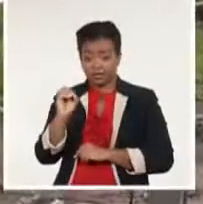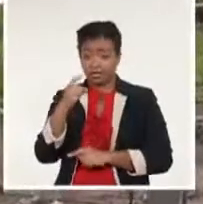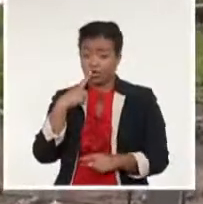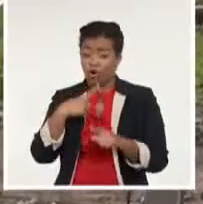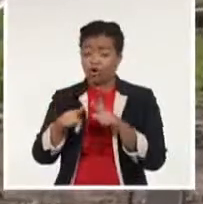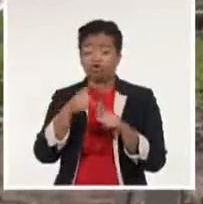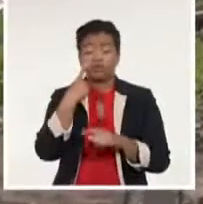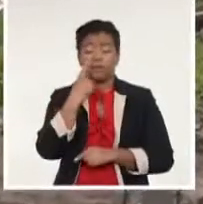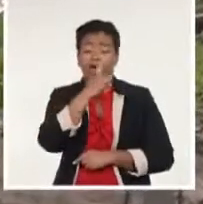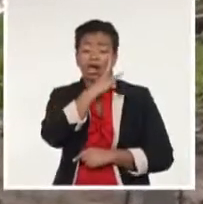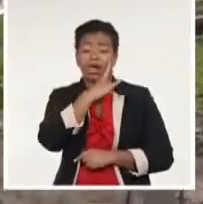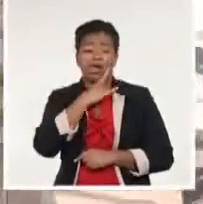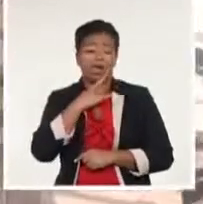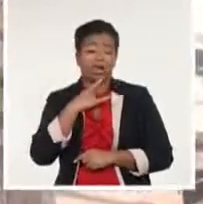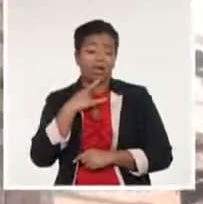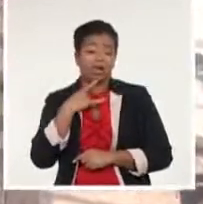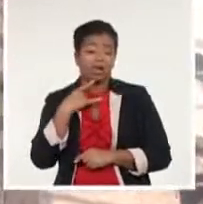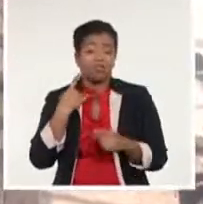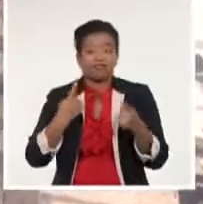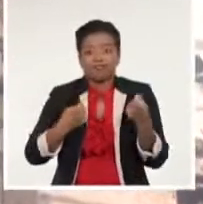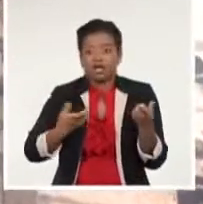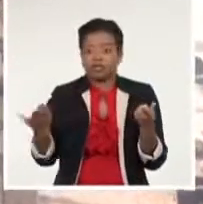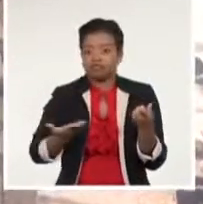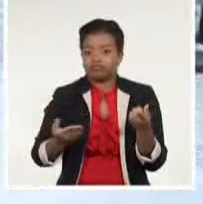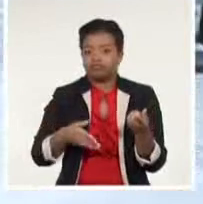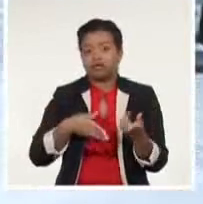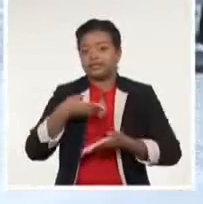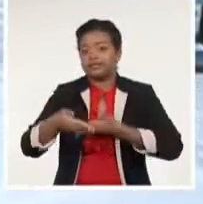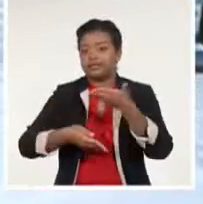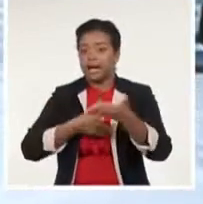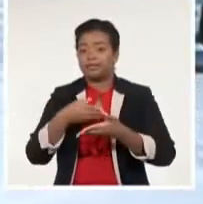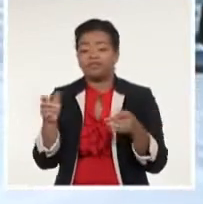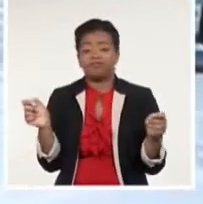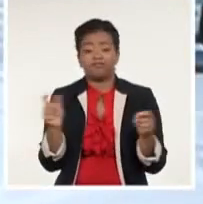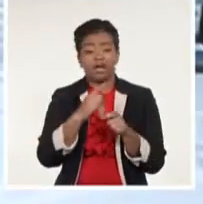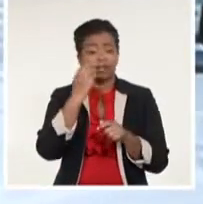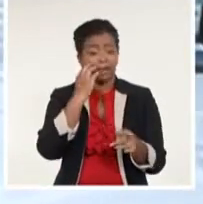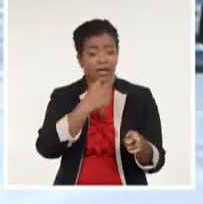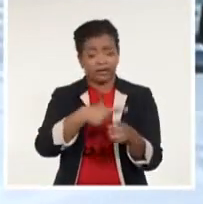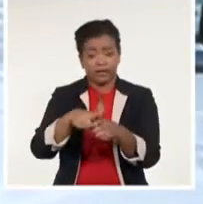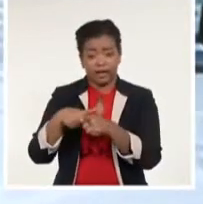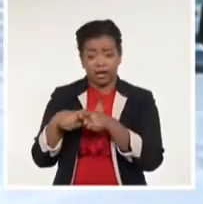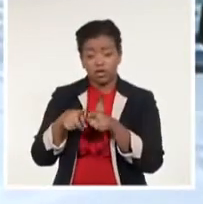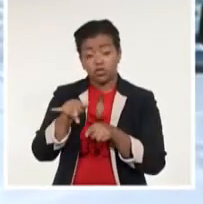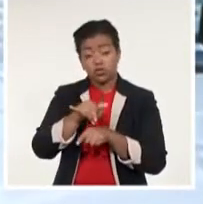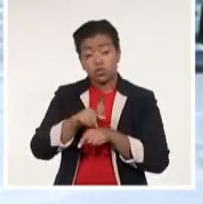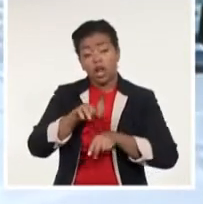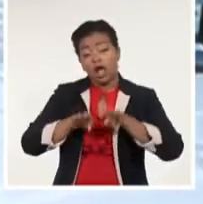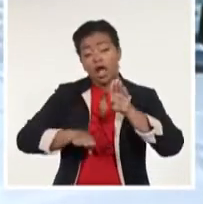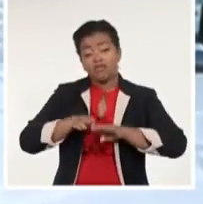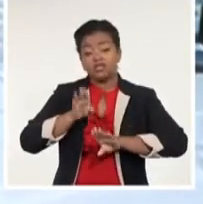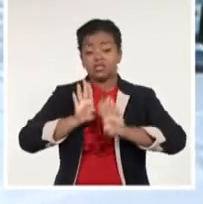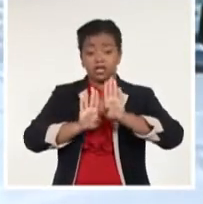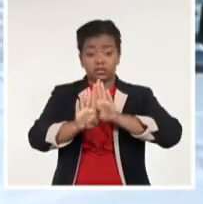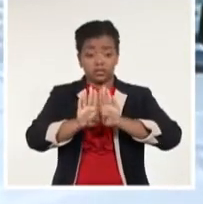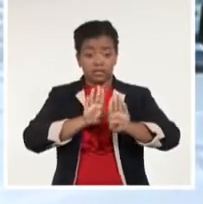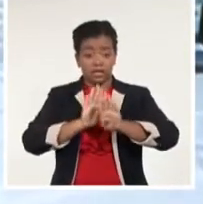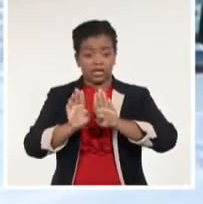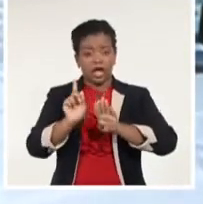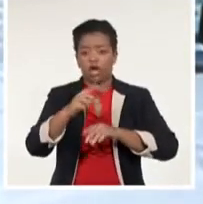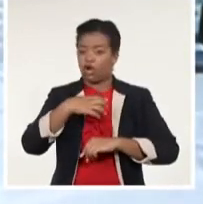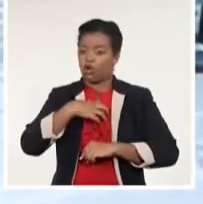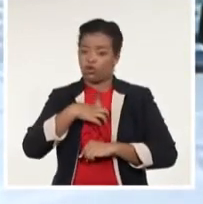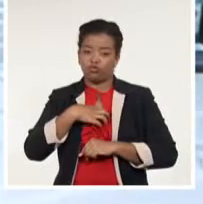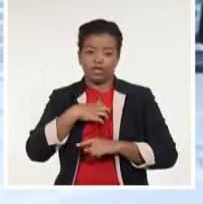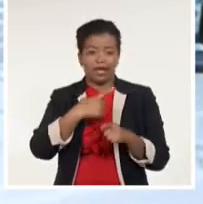lentitud, está la falta de agilidad en los trámites y en la venta de materiales. También a que en ocasiones en las tiendas no disponen de todos